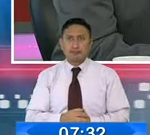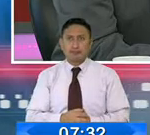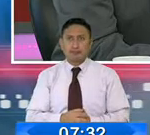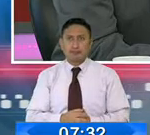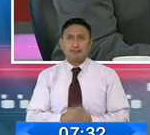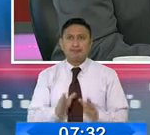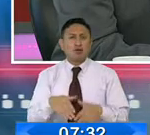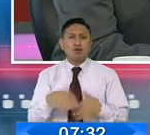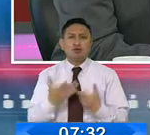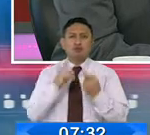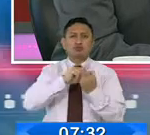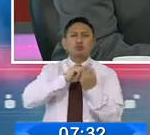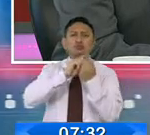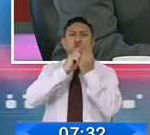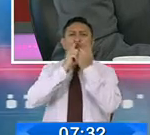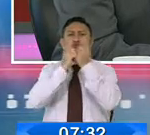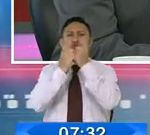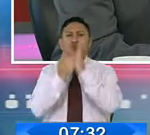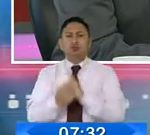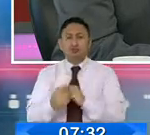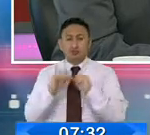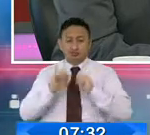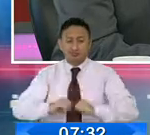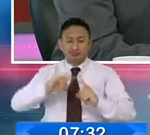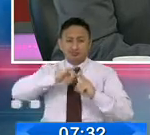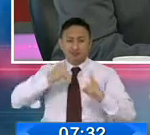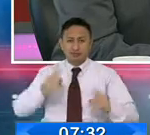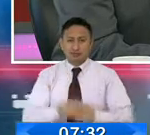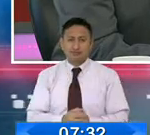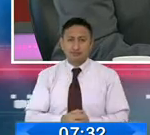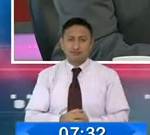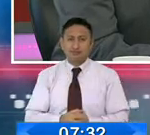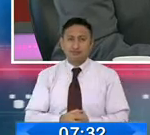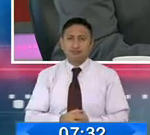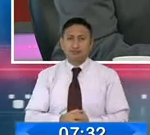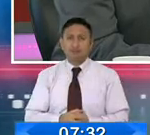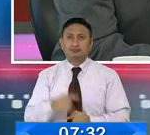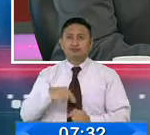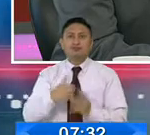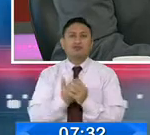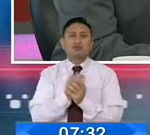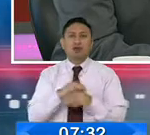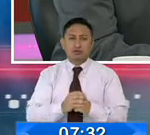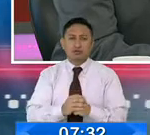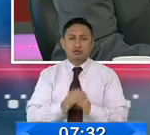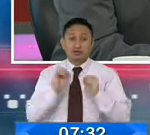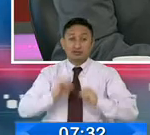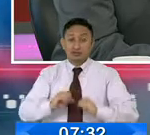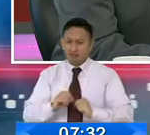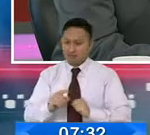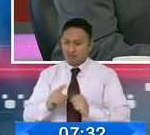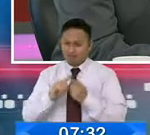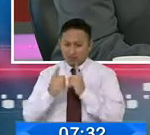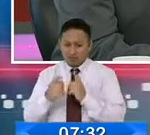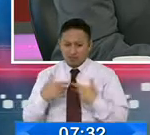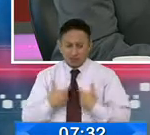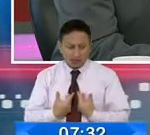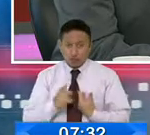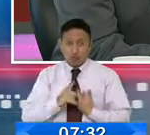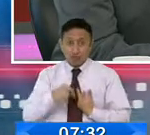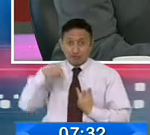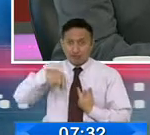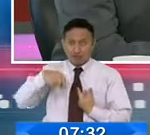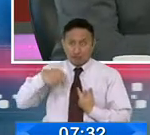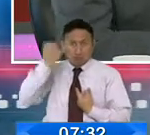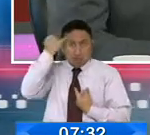tenido que aprovechar la era digital, cómo hemos tenido que aprovechar de la debilidad la fortaleza. Para esos emprendedores,